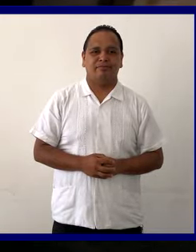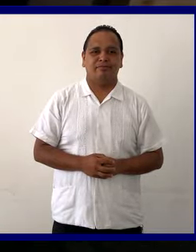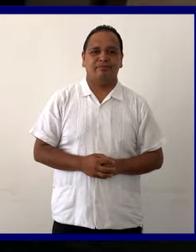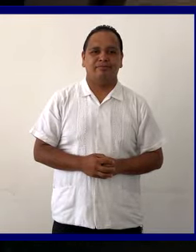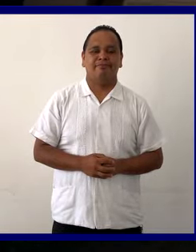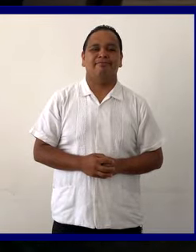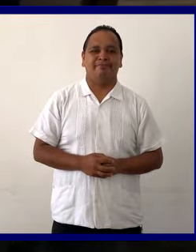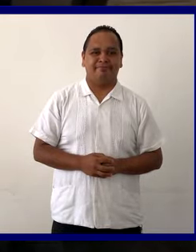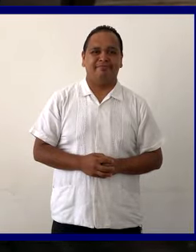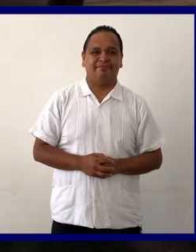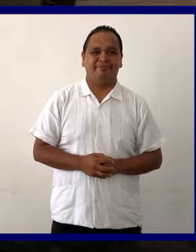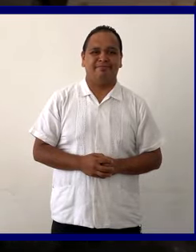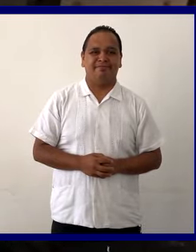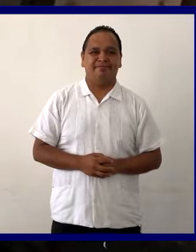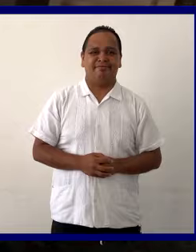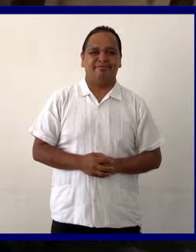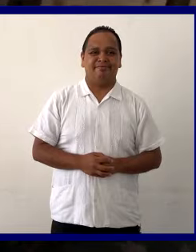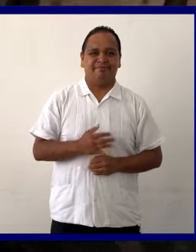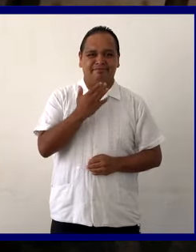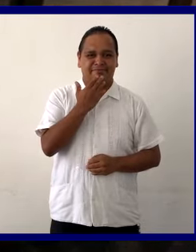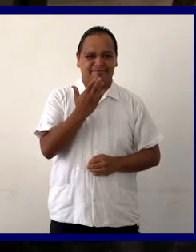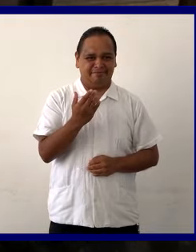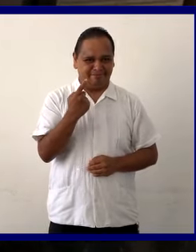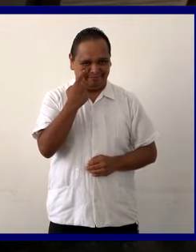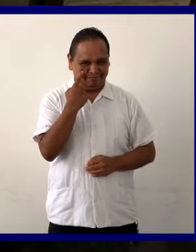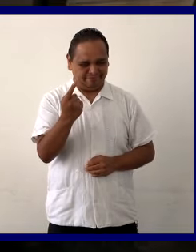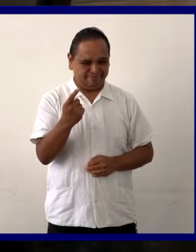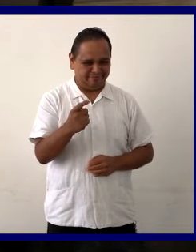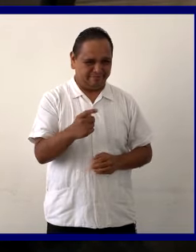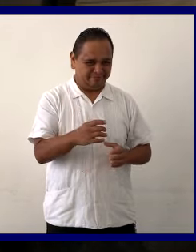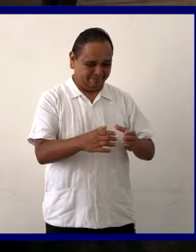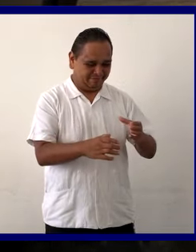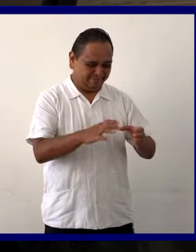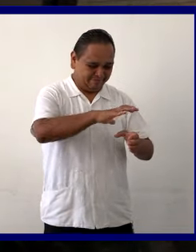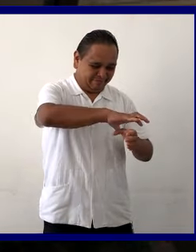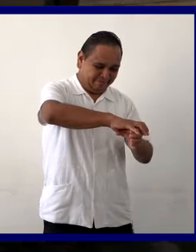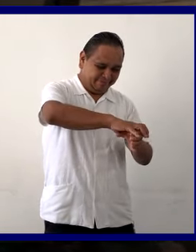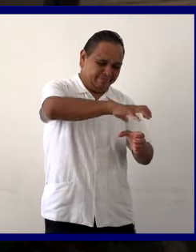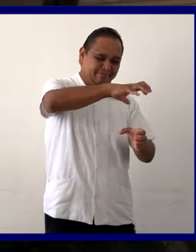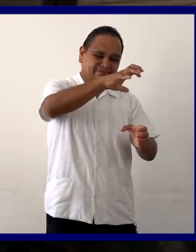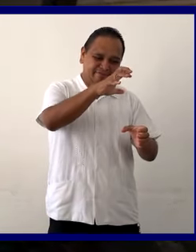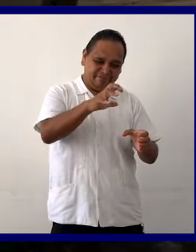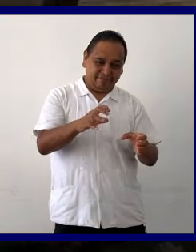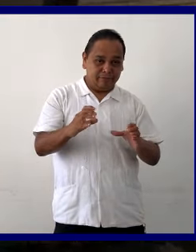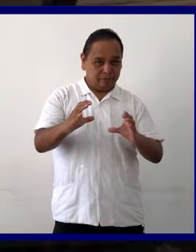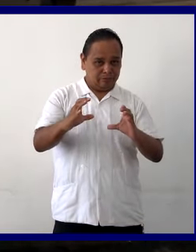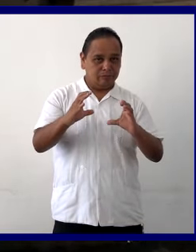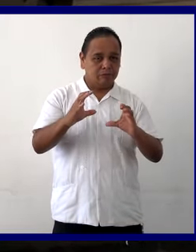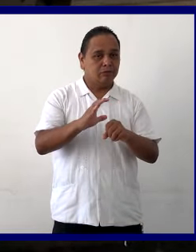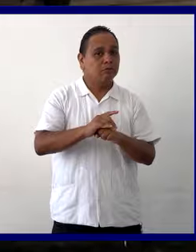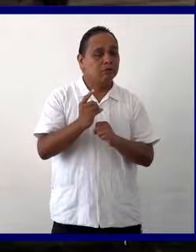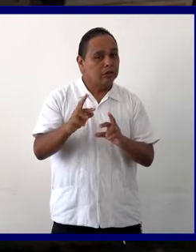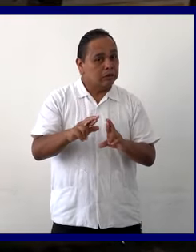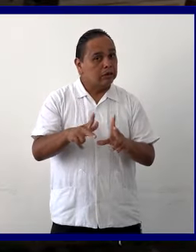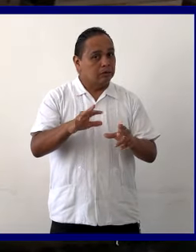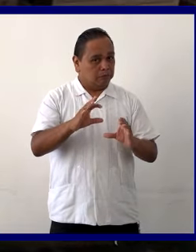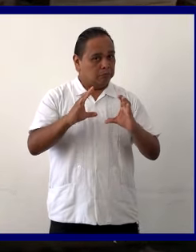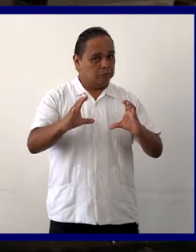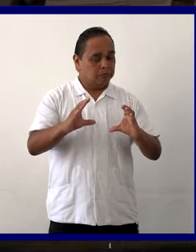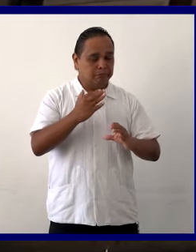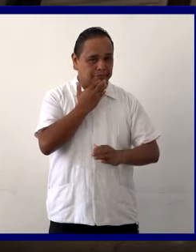Ok, sacamos la tapita, pero con cuidado porque si no se puede romper. Y